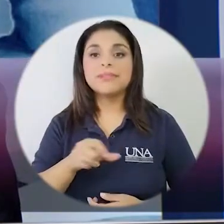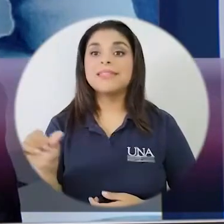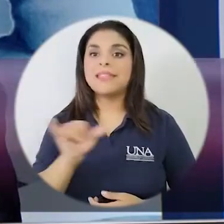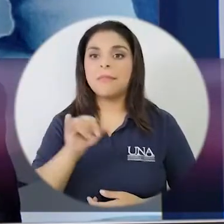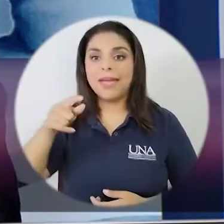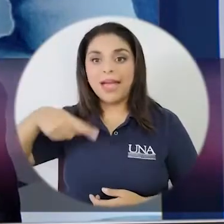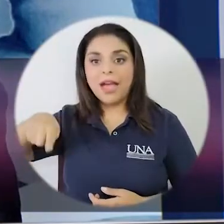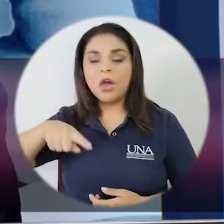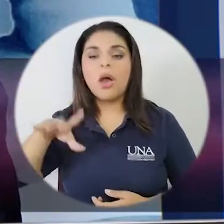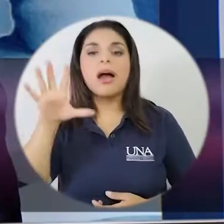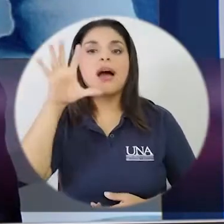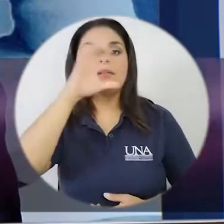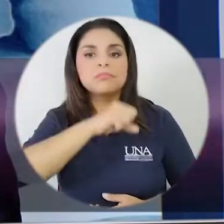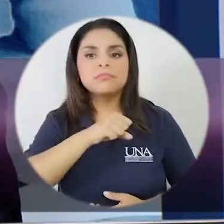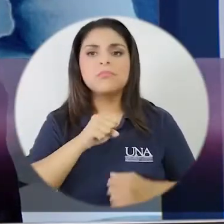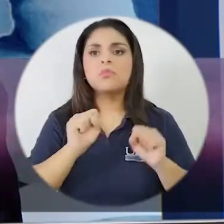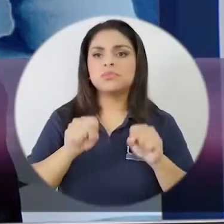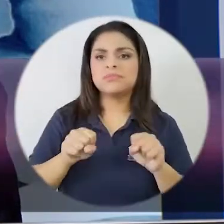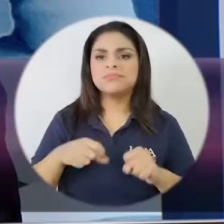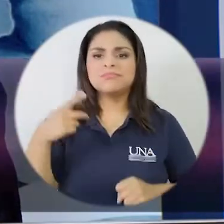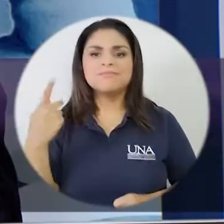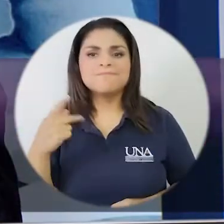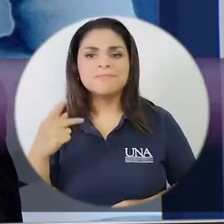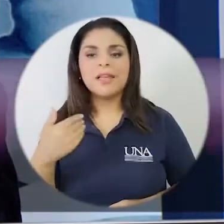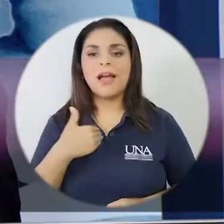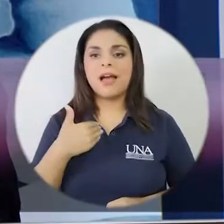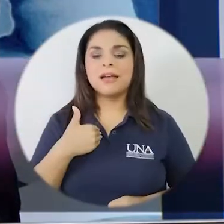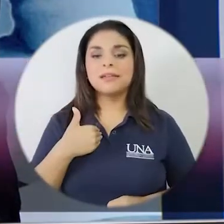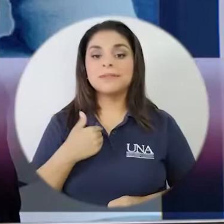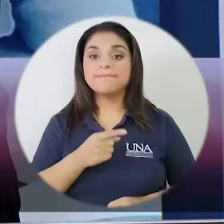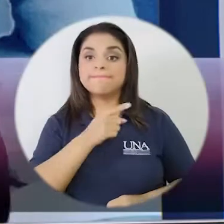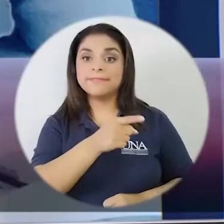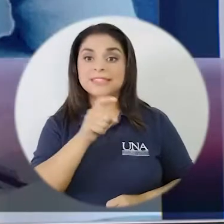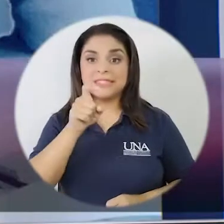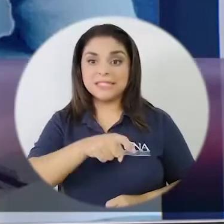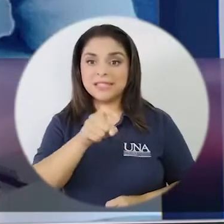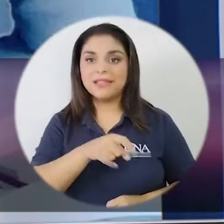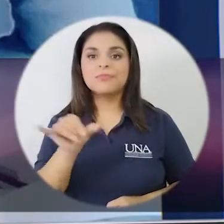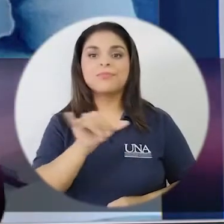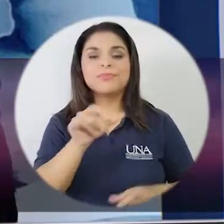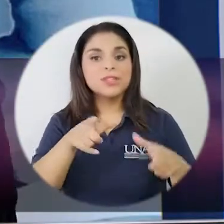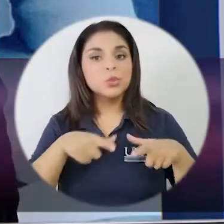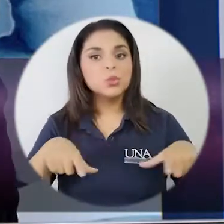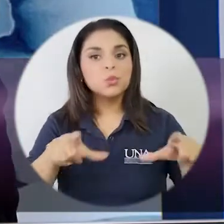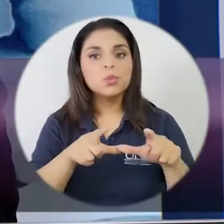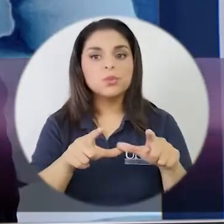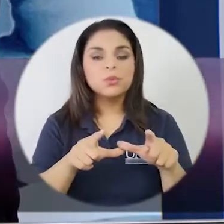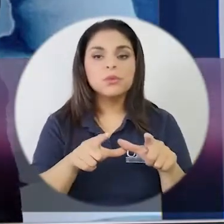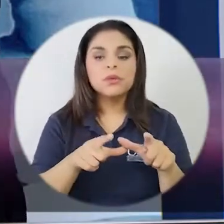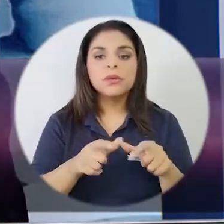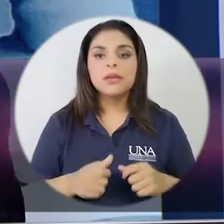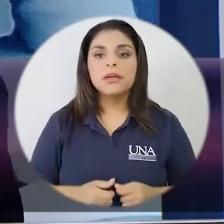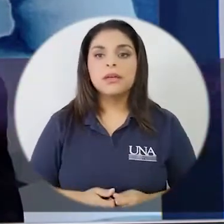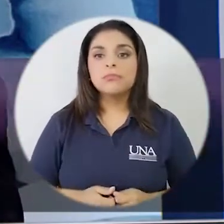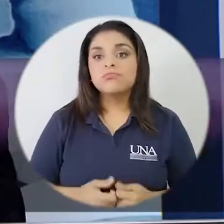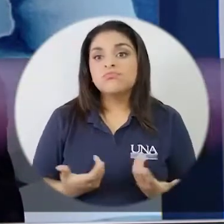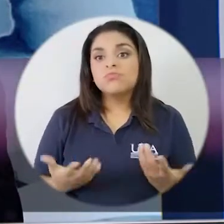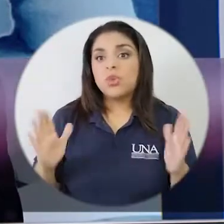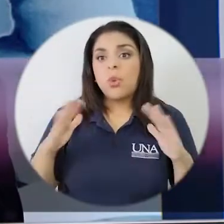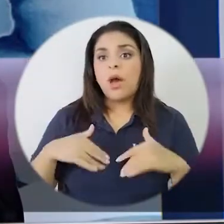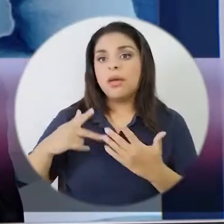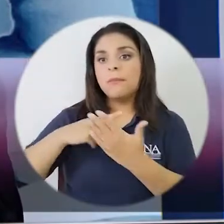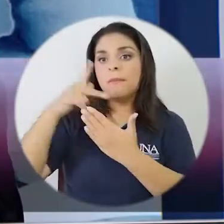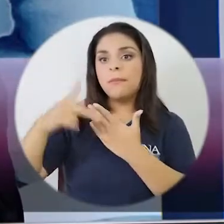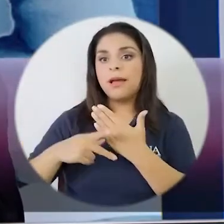las necesidades y también detectan, ¿verdad?, los posibles riesgos que hay en esas necesidades y en esas localidades. Entonces, a la ausencia de este